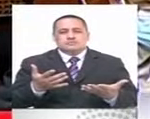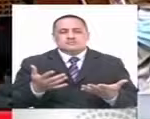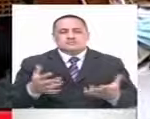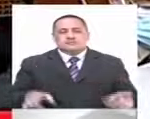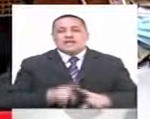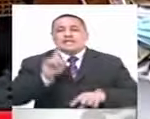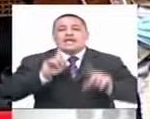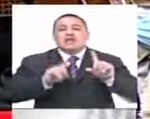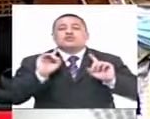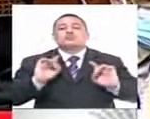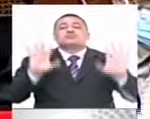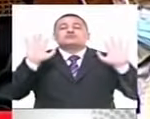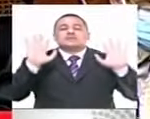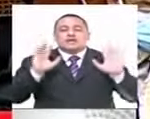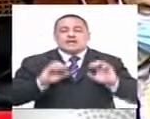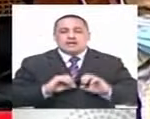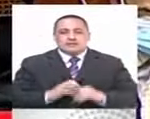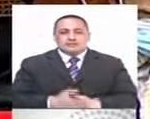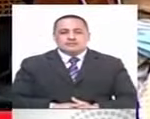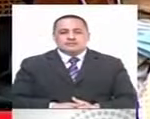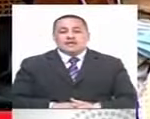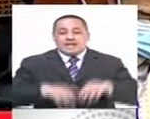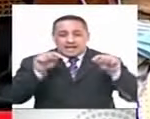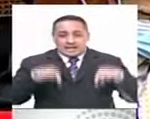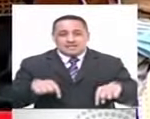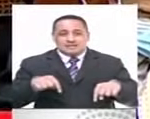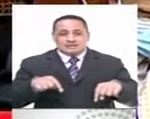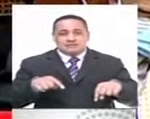que algún día, aquí,